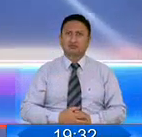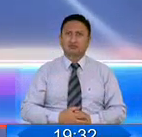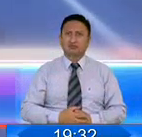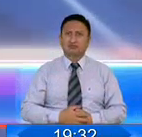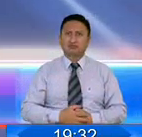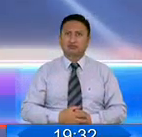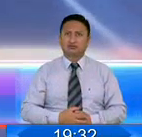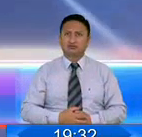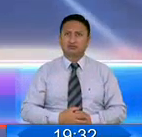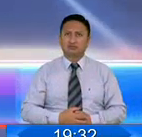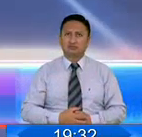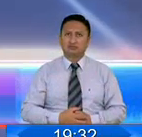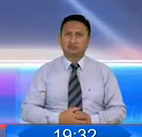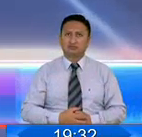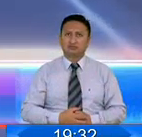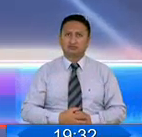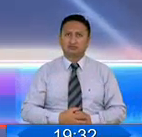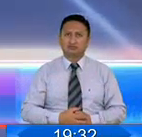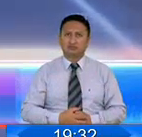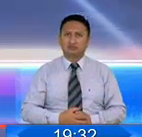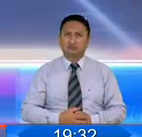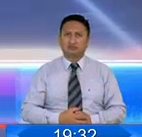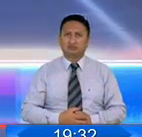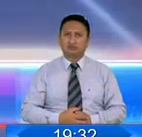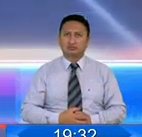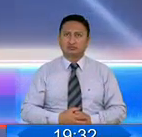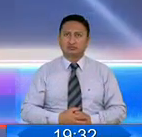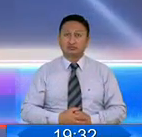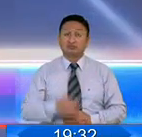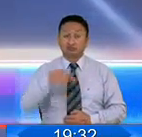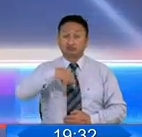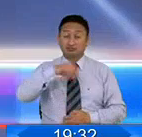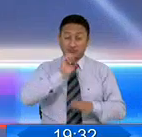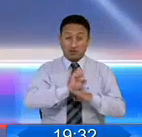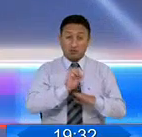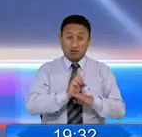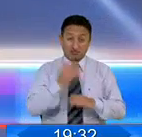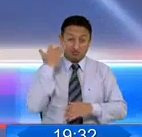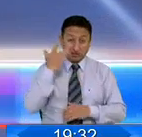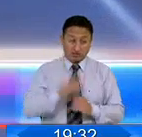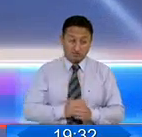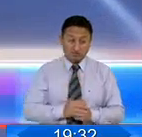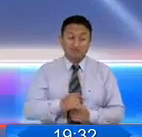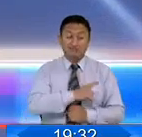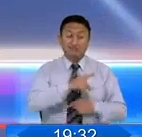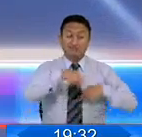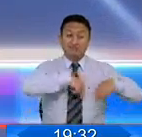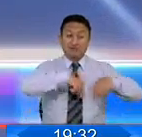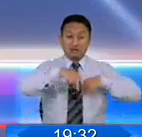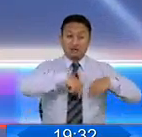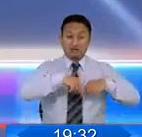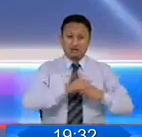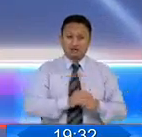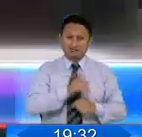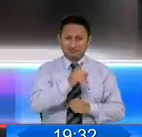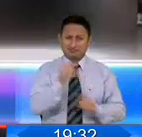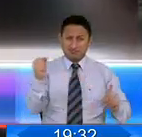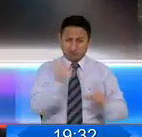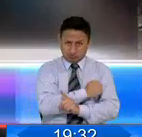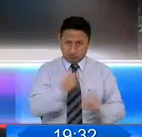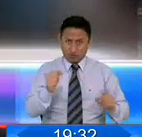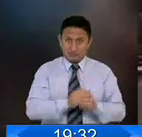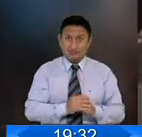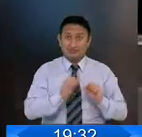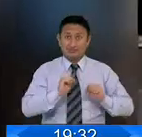Situaciones como esta ya no son extrañas en el Ecuador, y es que continuamente los agentes de tránsito son víctimas de abusos y